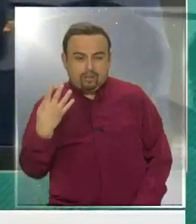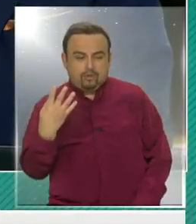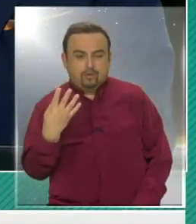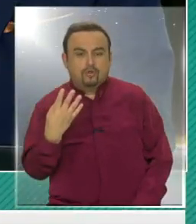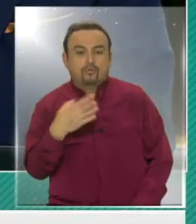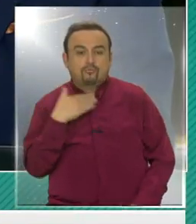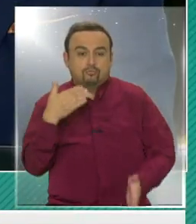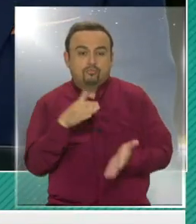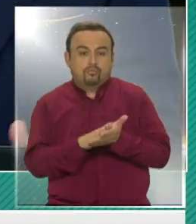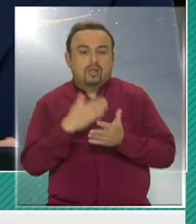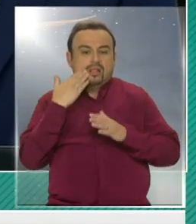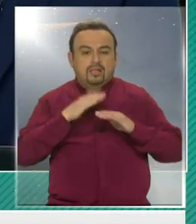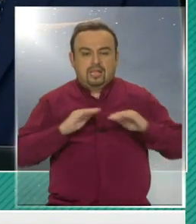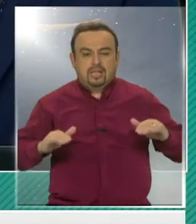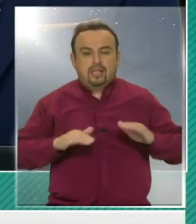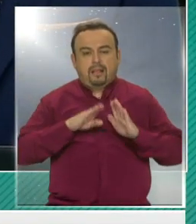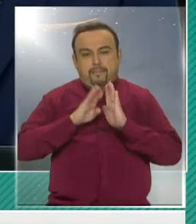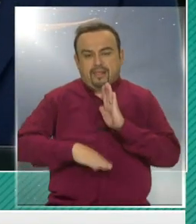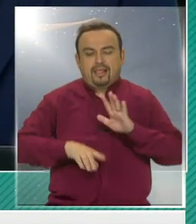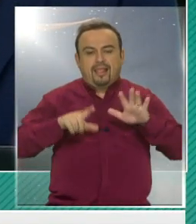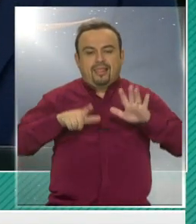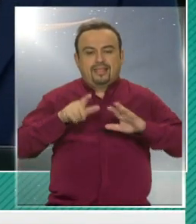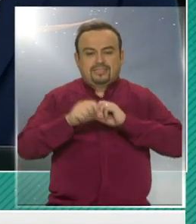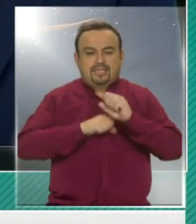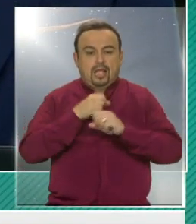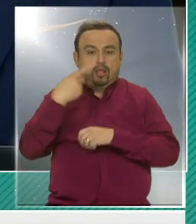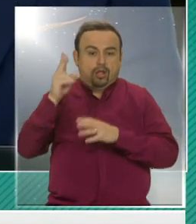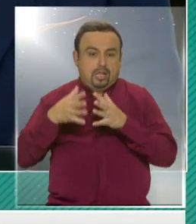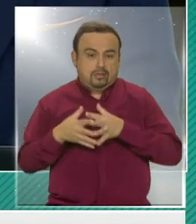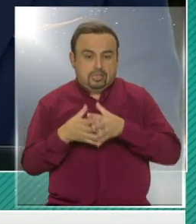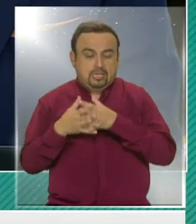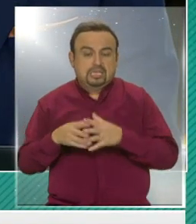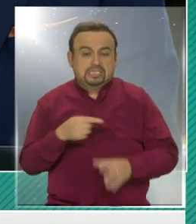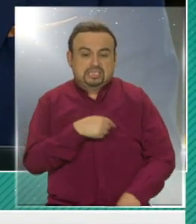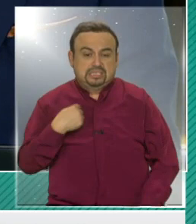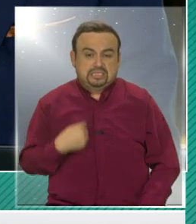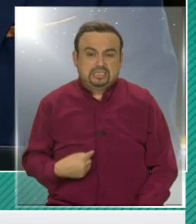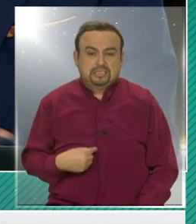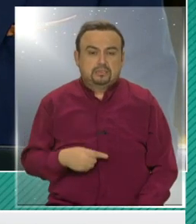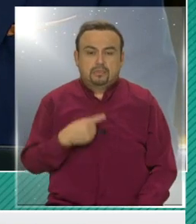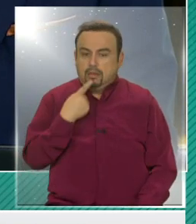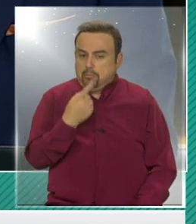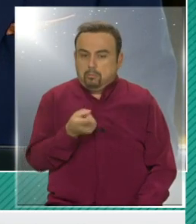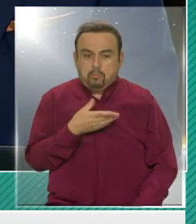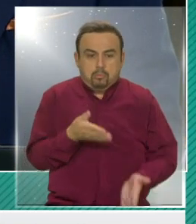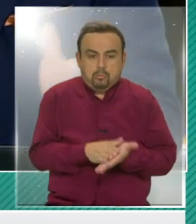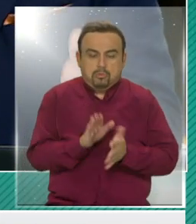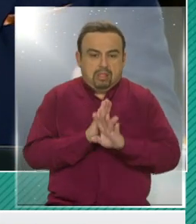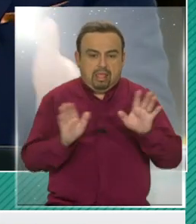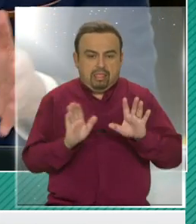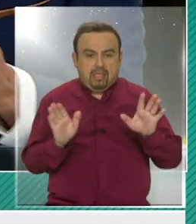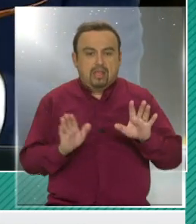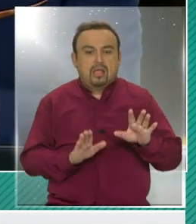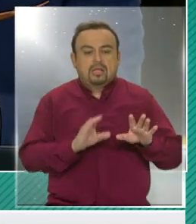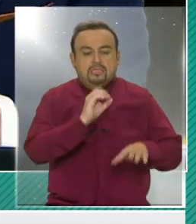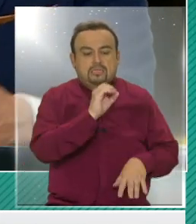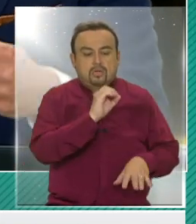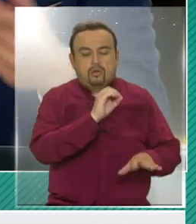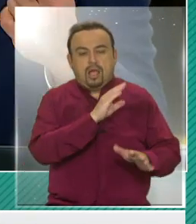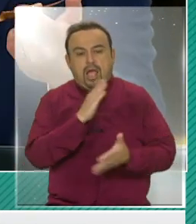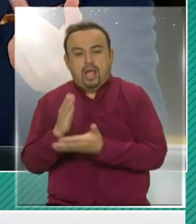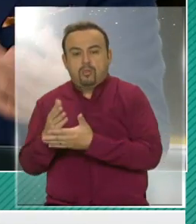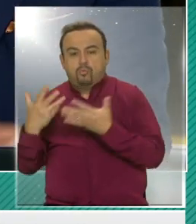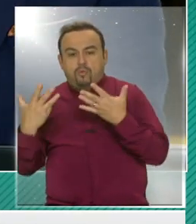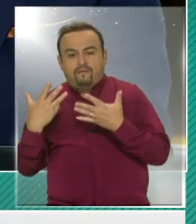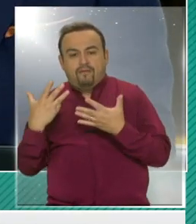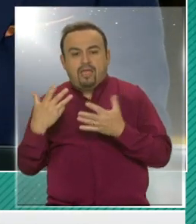de niños menores de 10 y 17 años en eeuu y en china no hacer no se registraron muertes entre 0 y 9 años de niños